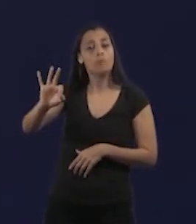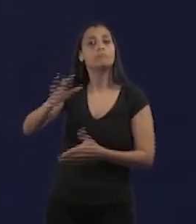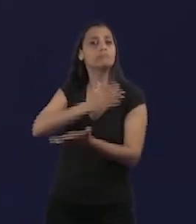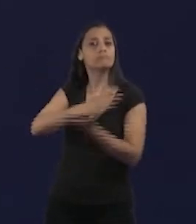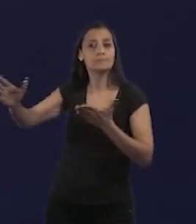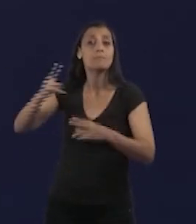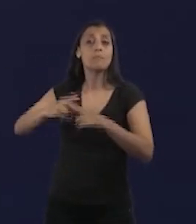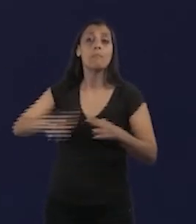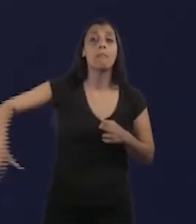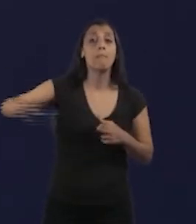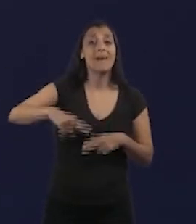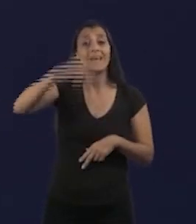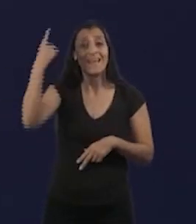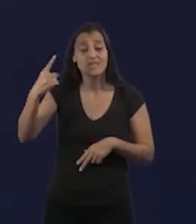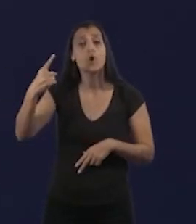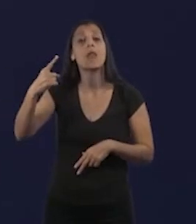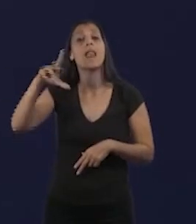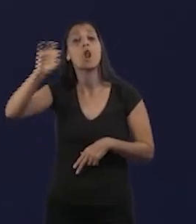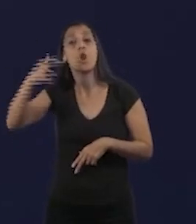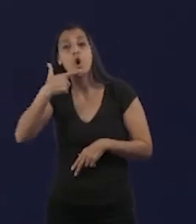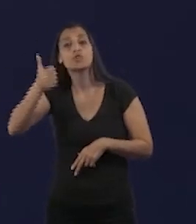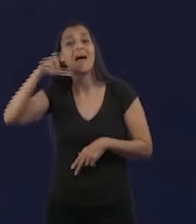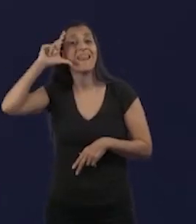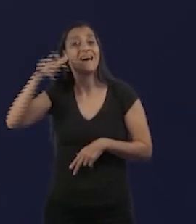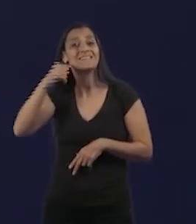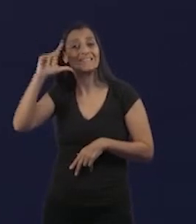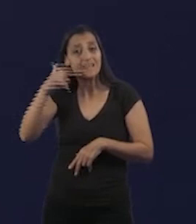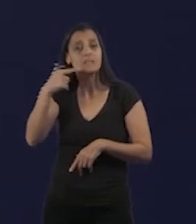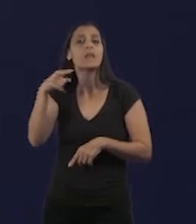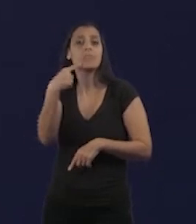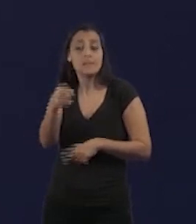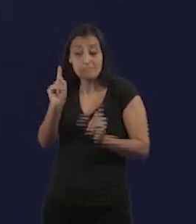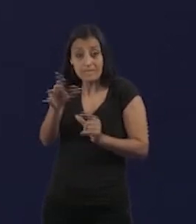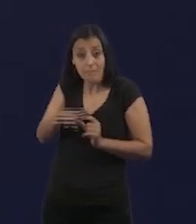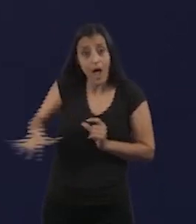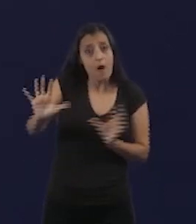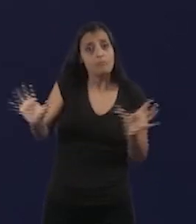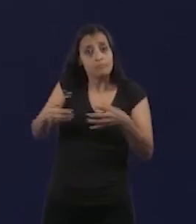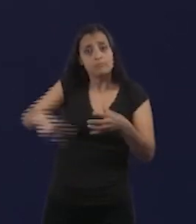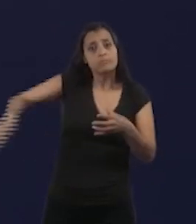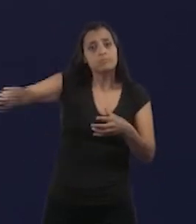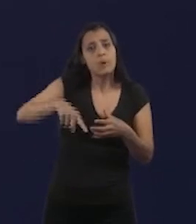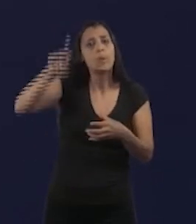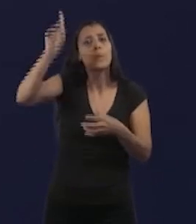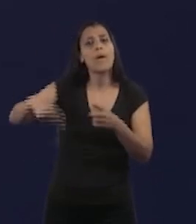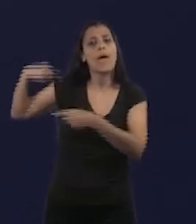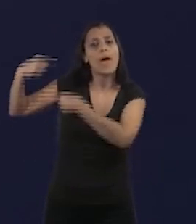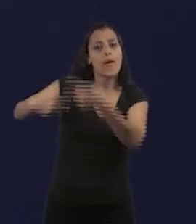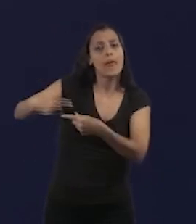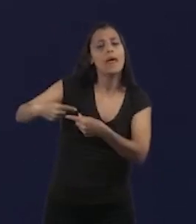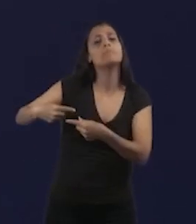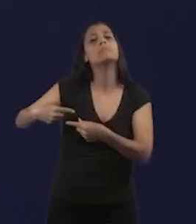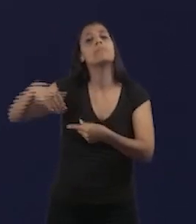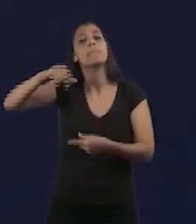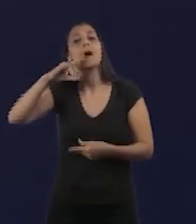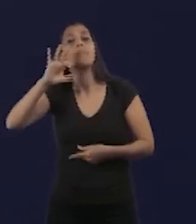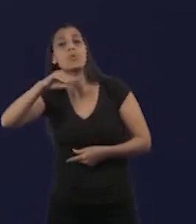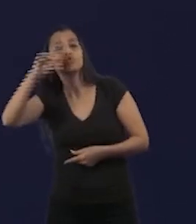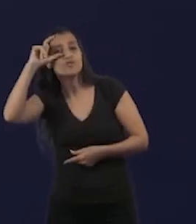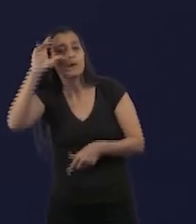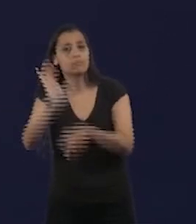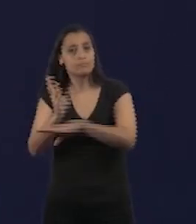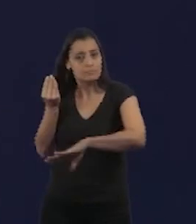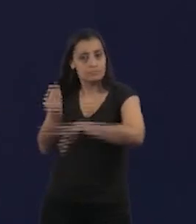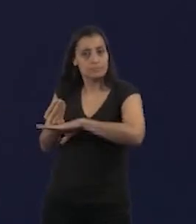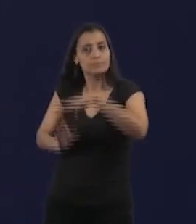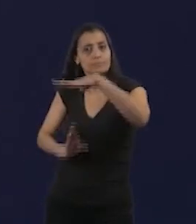Parque Nacional los alerces Cabe destacar que esta comunidad pseudo mapuche está encabezada por Cruz Cárdenas